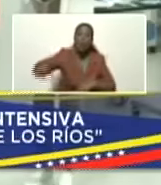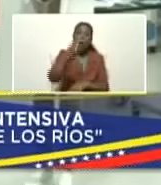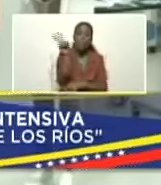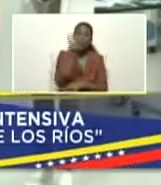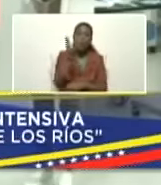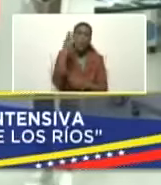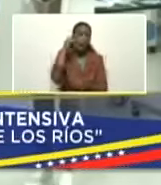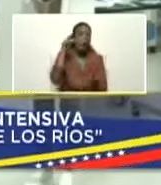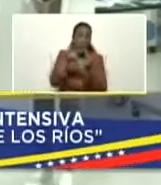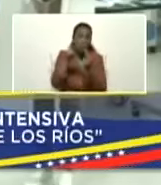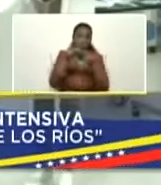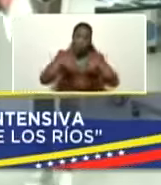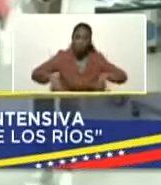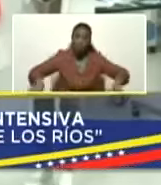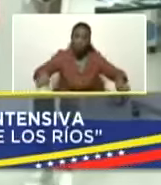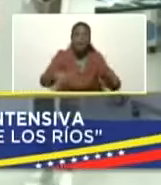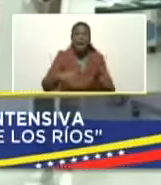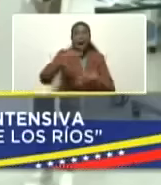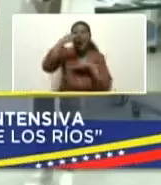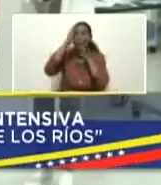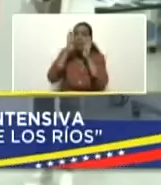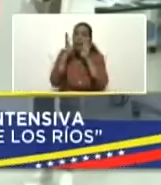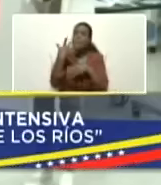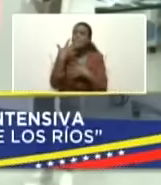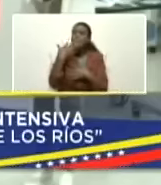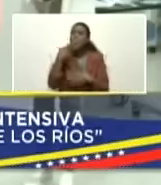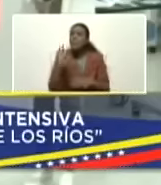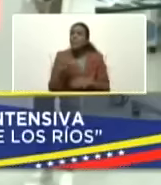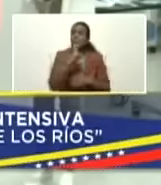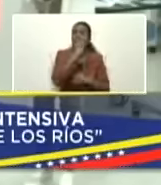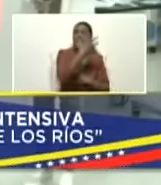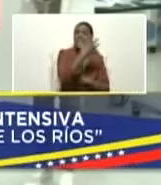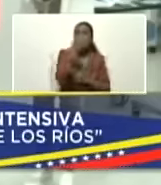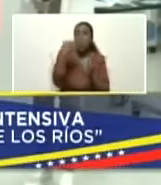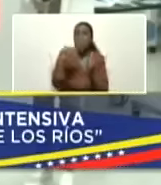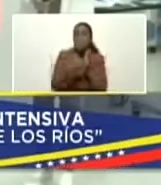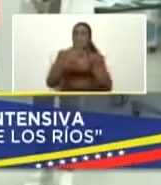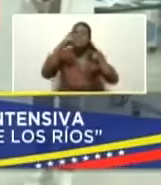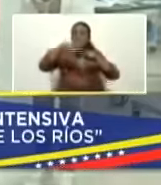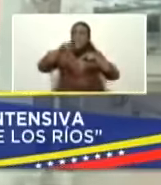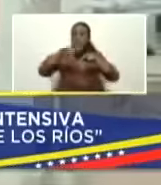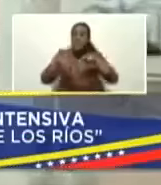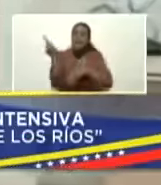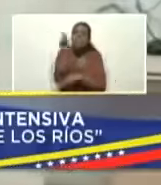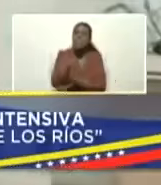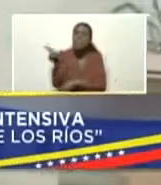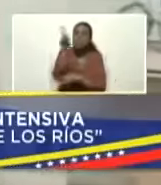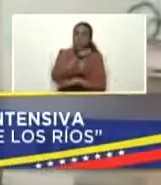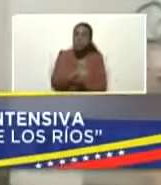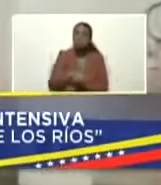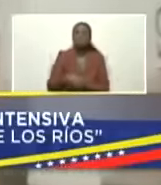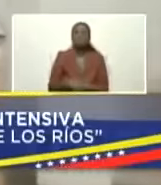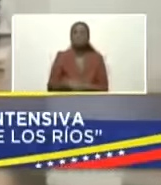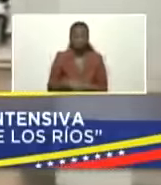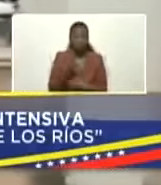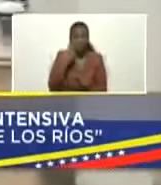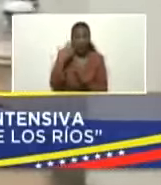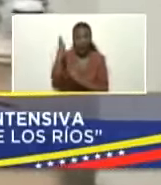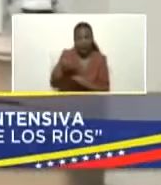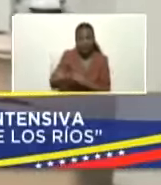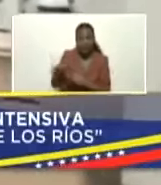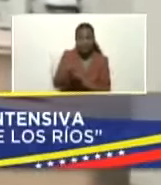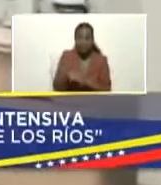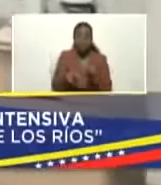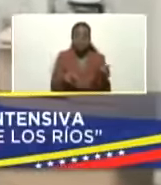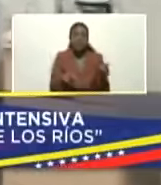de Los Ríos y que aquí atienden aproximadamente unos 5.000 niños mensuales. Aquí, mi comandante,